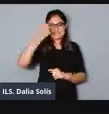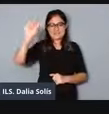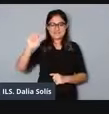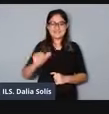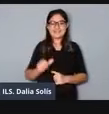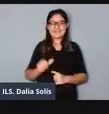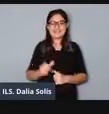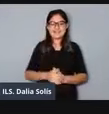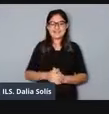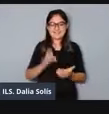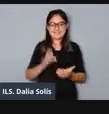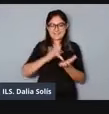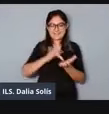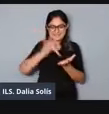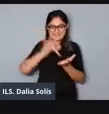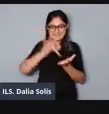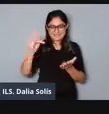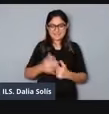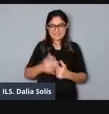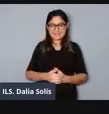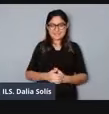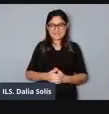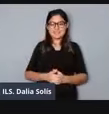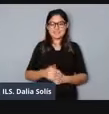la merola, mana. Gracias, mi Dali.